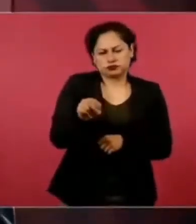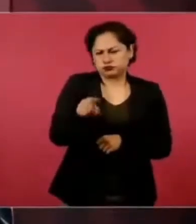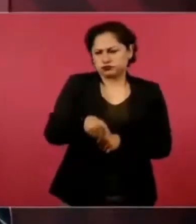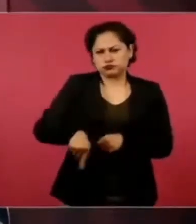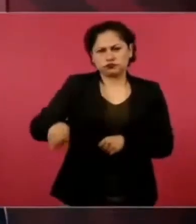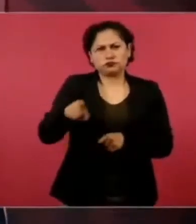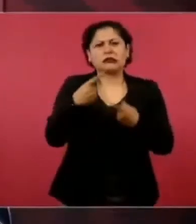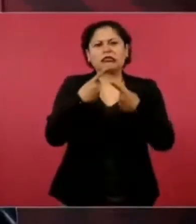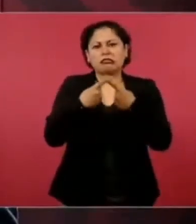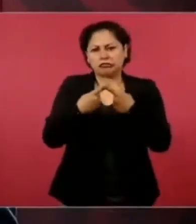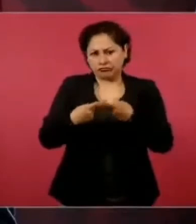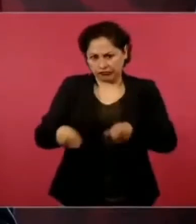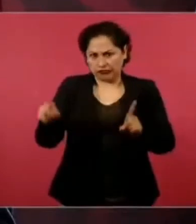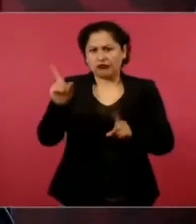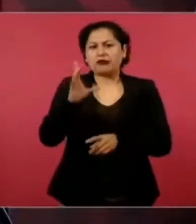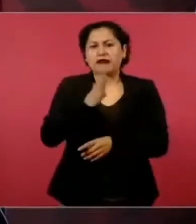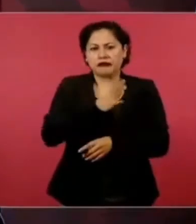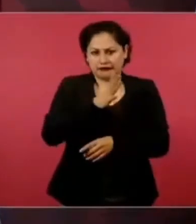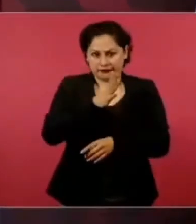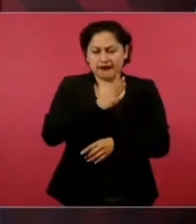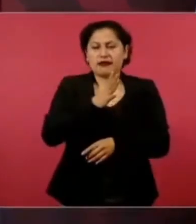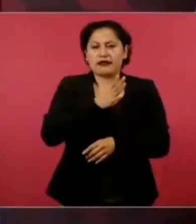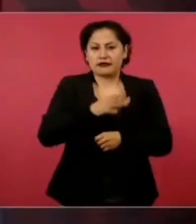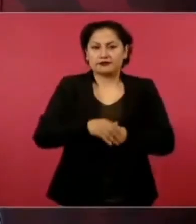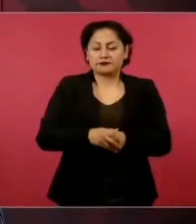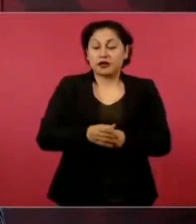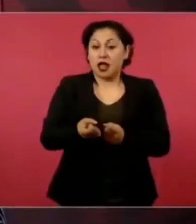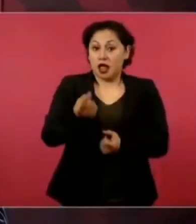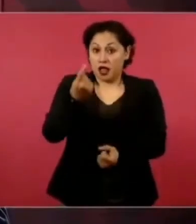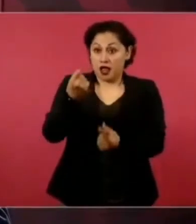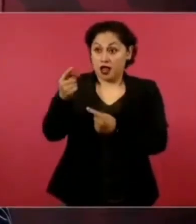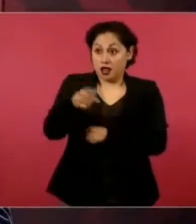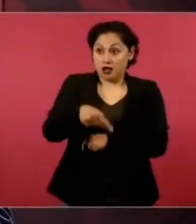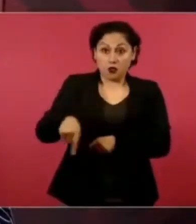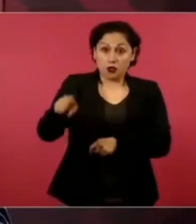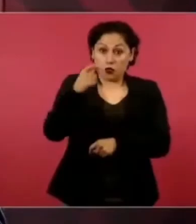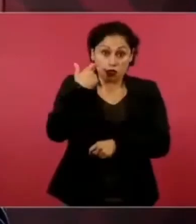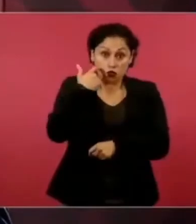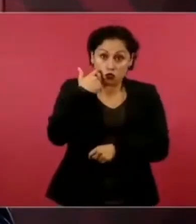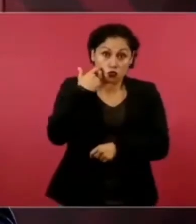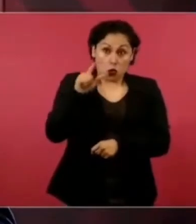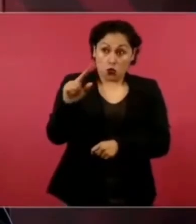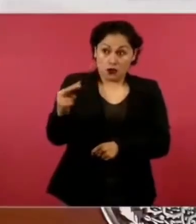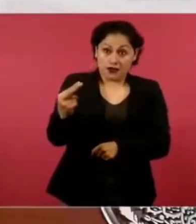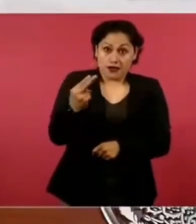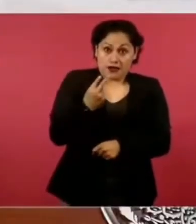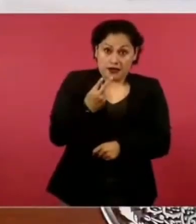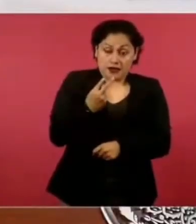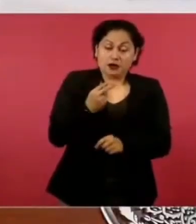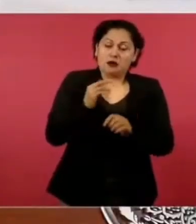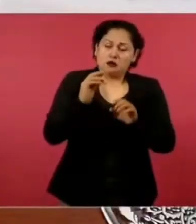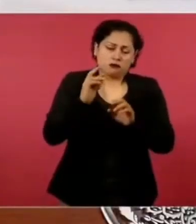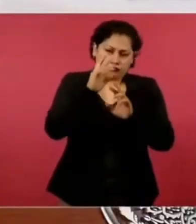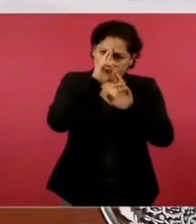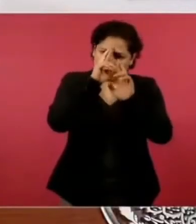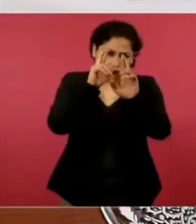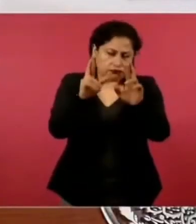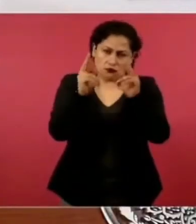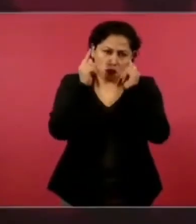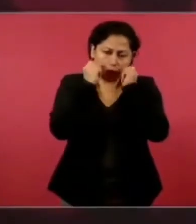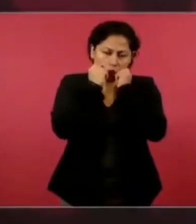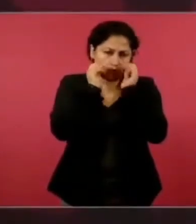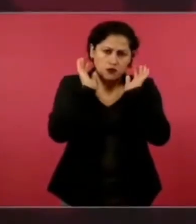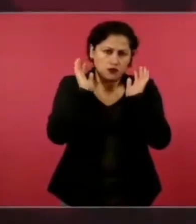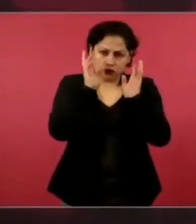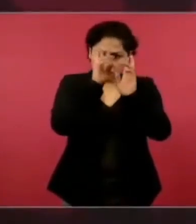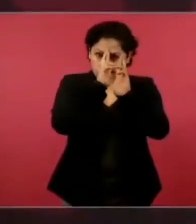hasta los que no nos ven con buenos ojos merecen nuestro respeto, ¿no? No